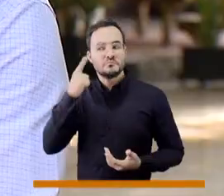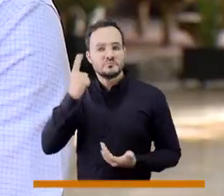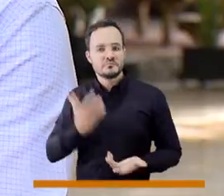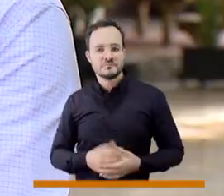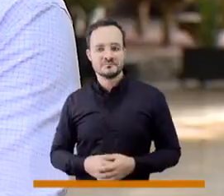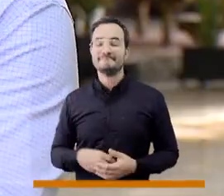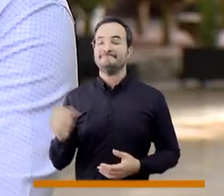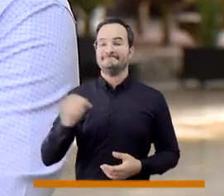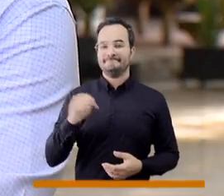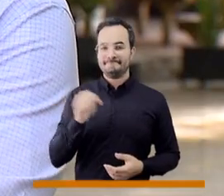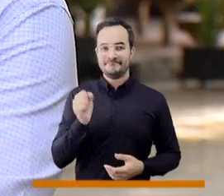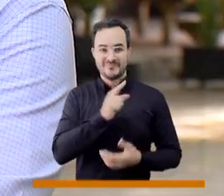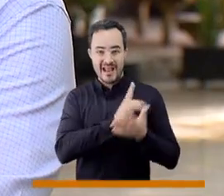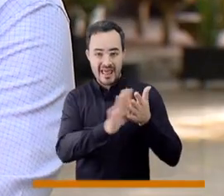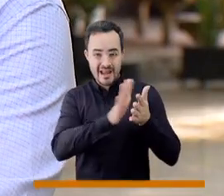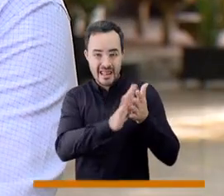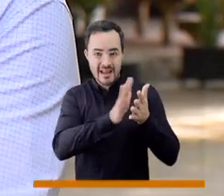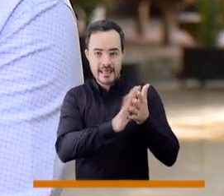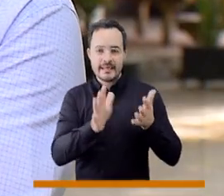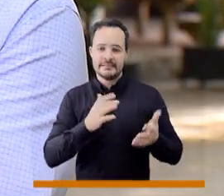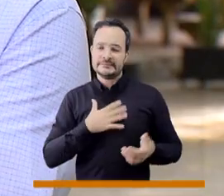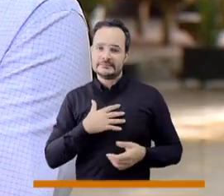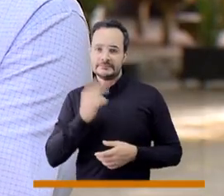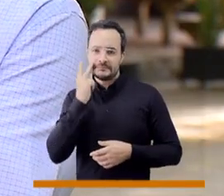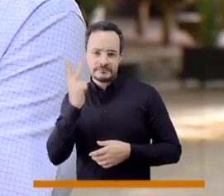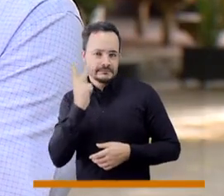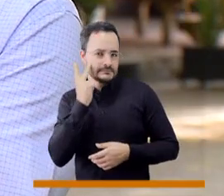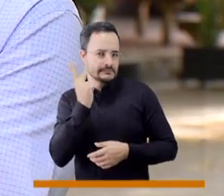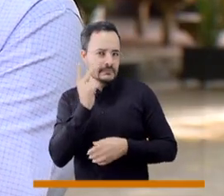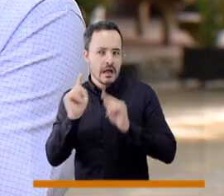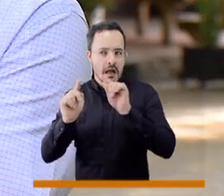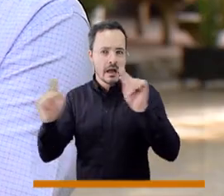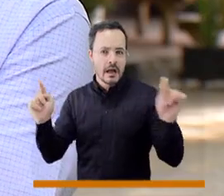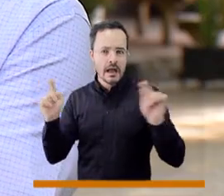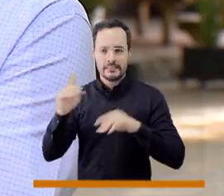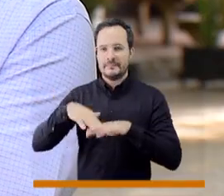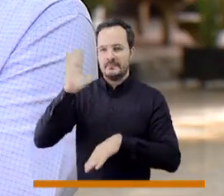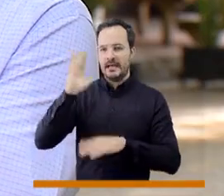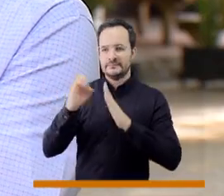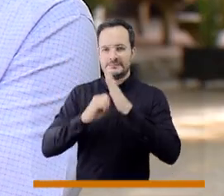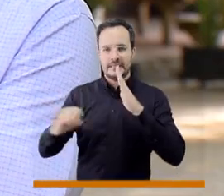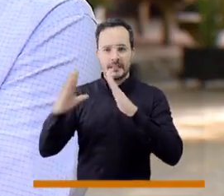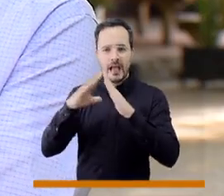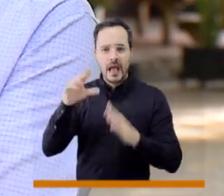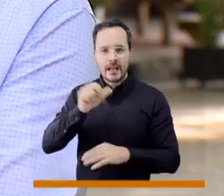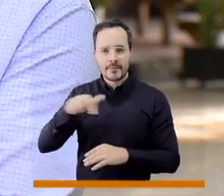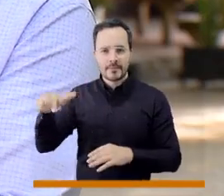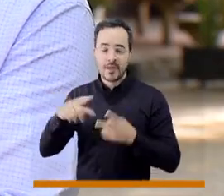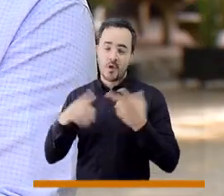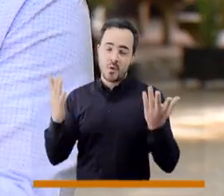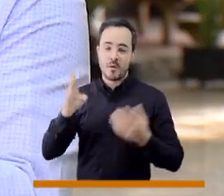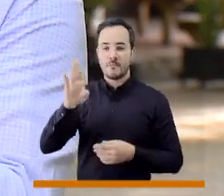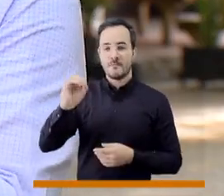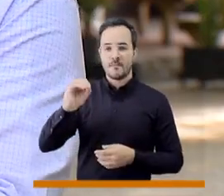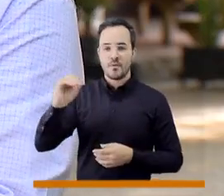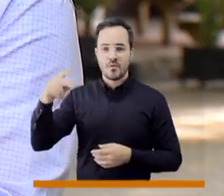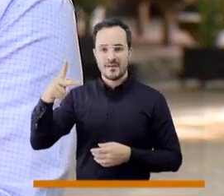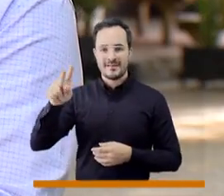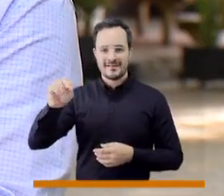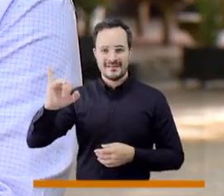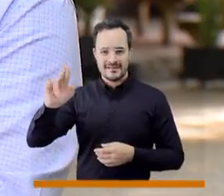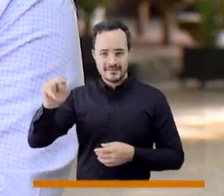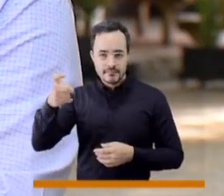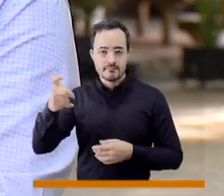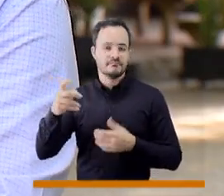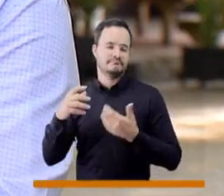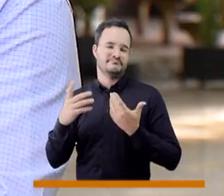coinciden esos sectores que acabas de mencionar con que son los sectores donde más se ha visto la dinámica de el Airbnb